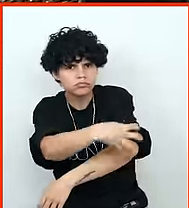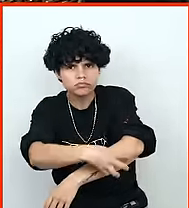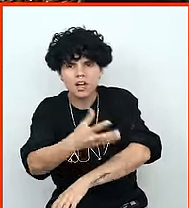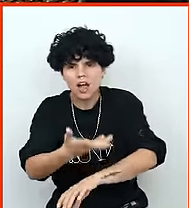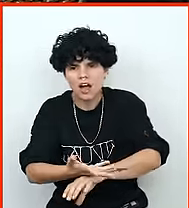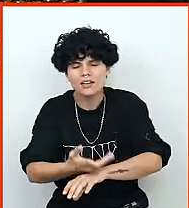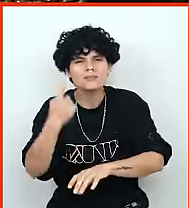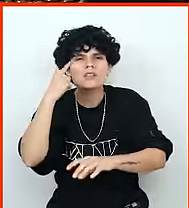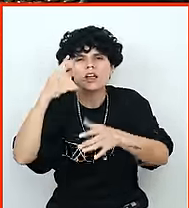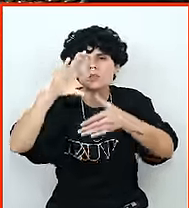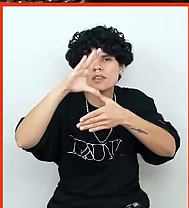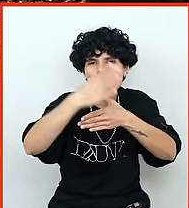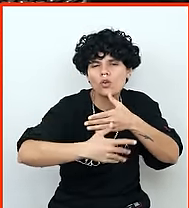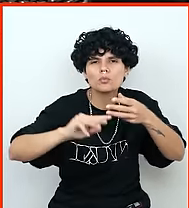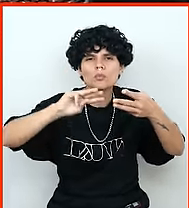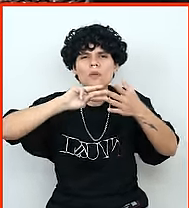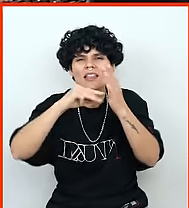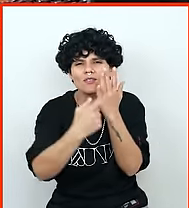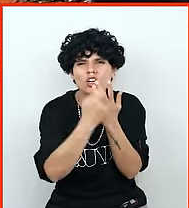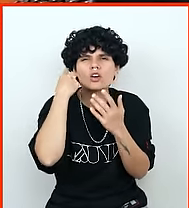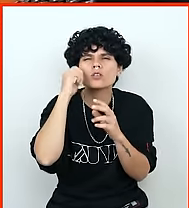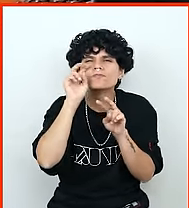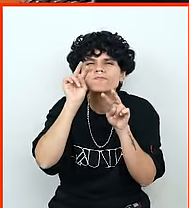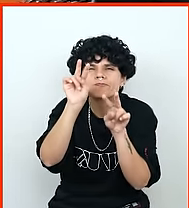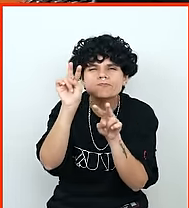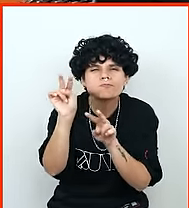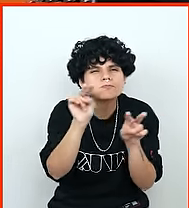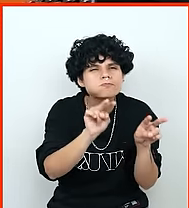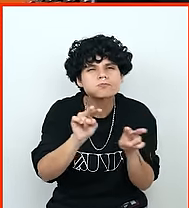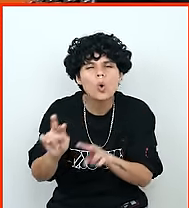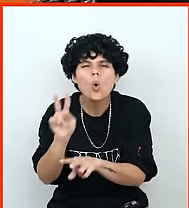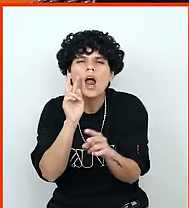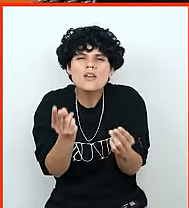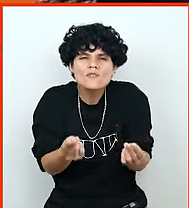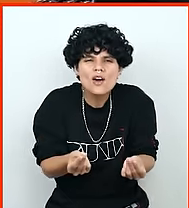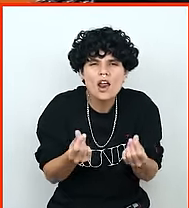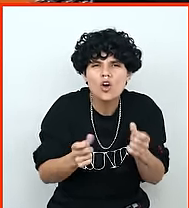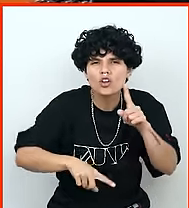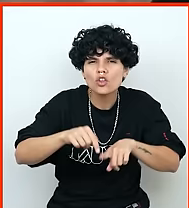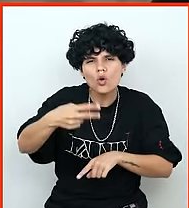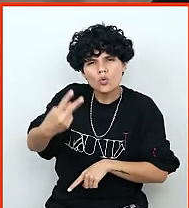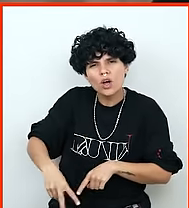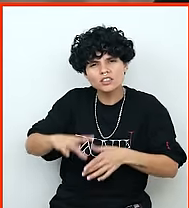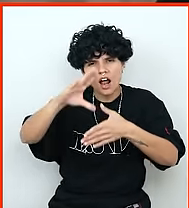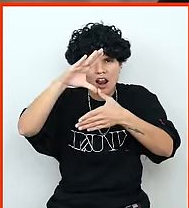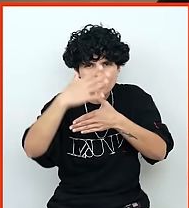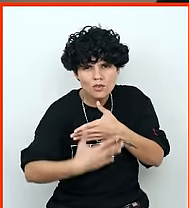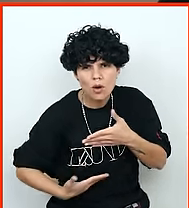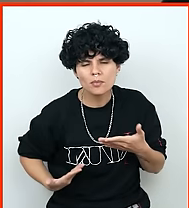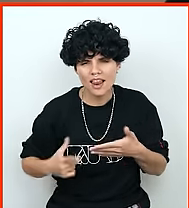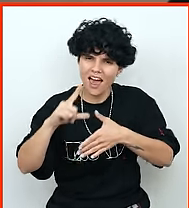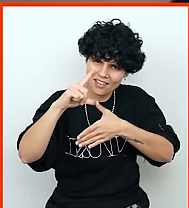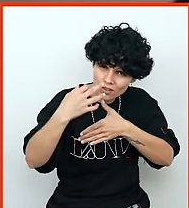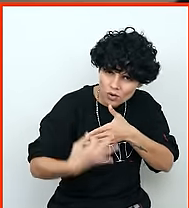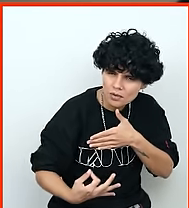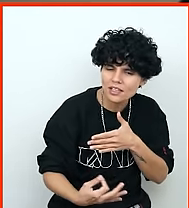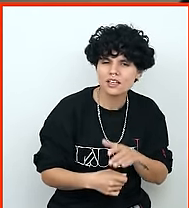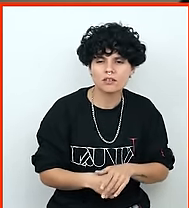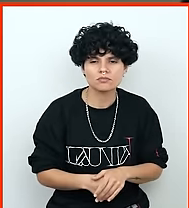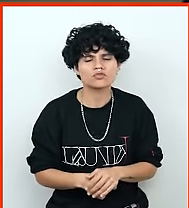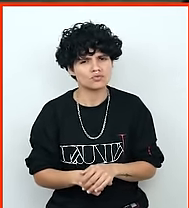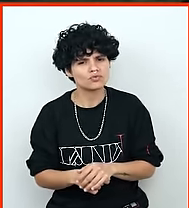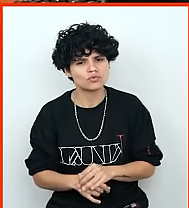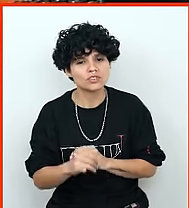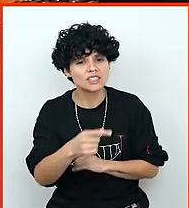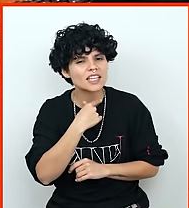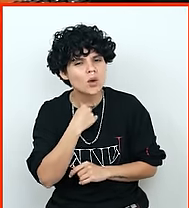que es Latinoamérica y como el baluarte que tenemos como ancestral de nuestro continente. ¿Te gusta eso, no? ¿Te gusta ir a